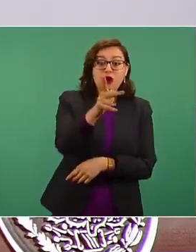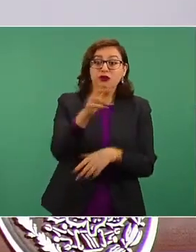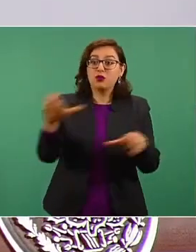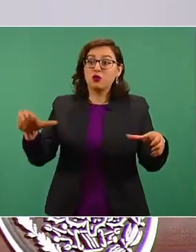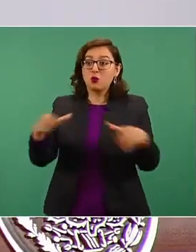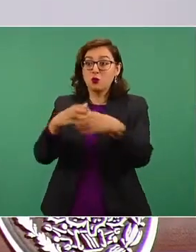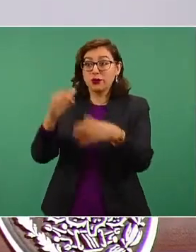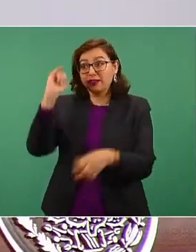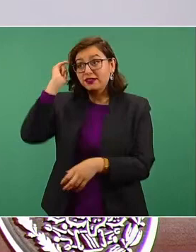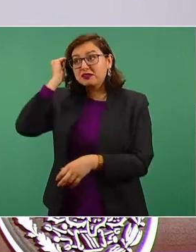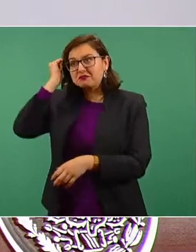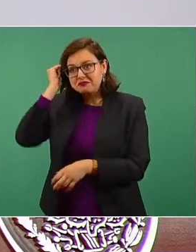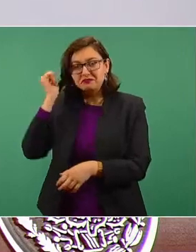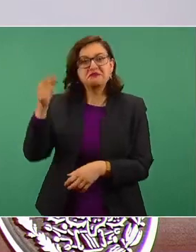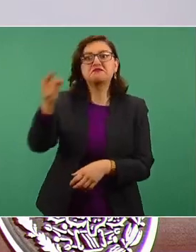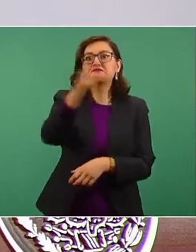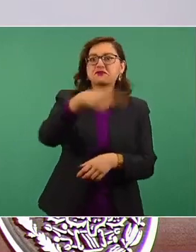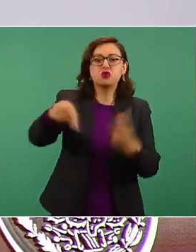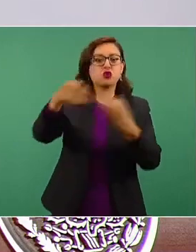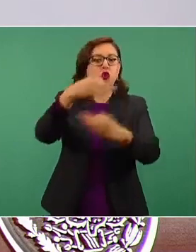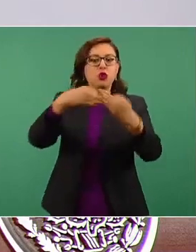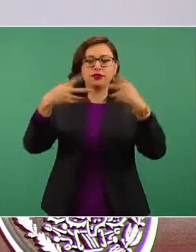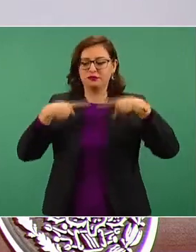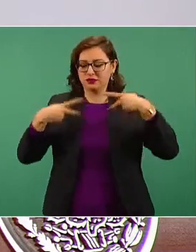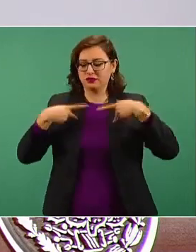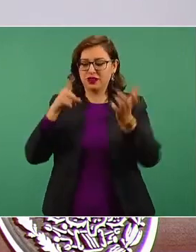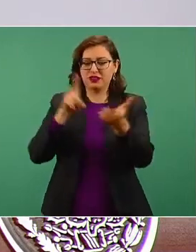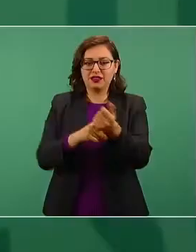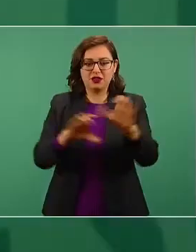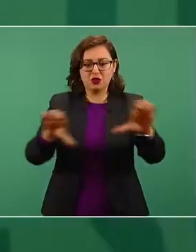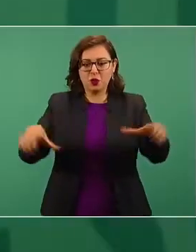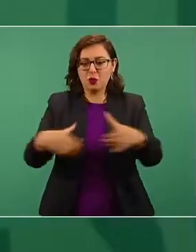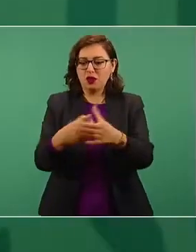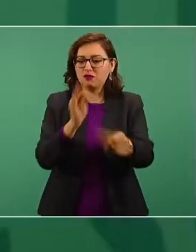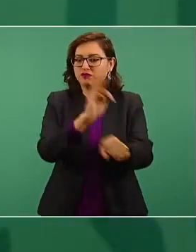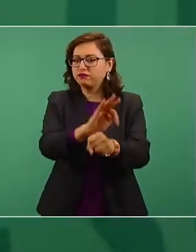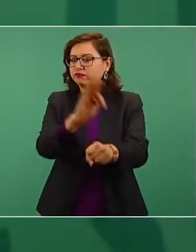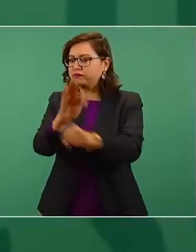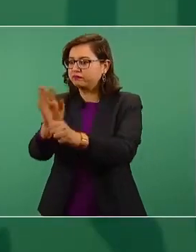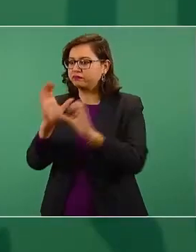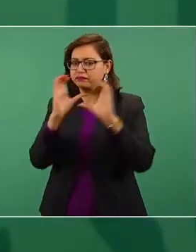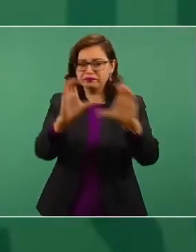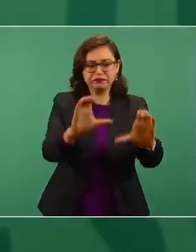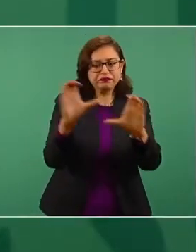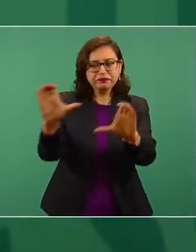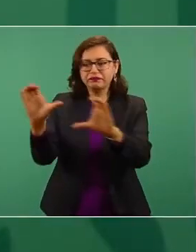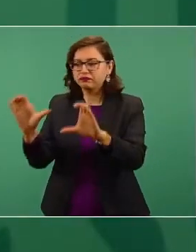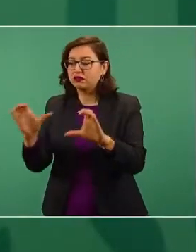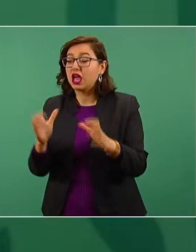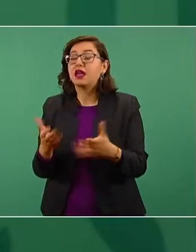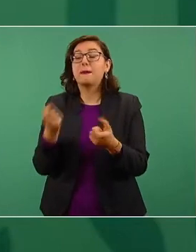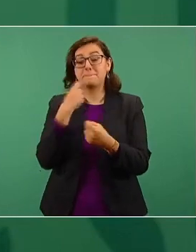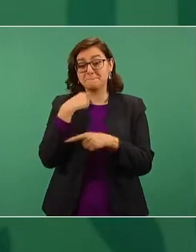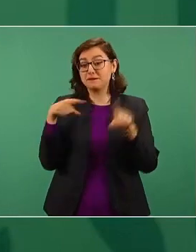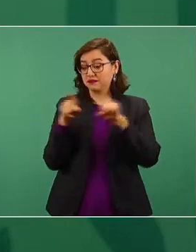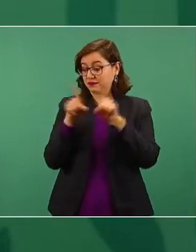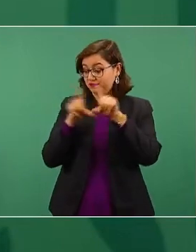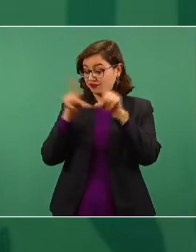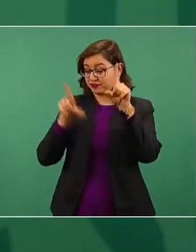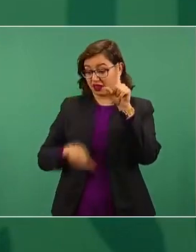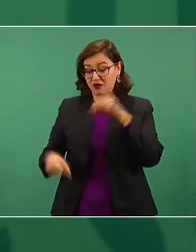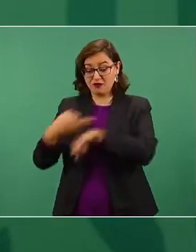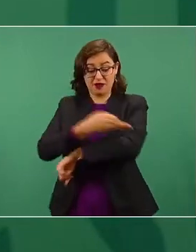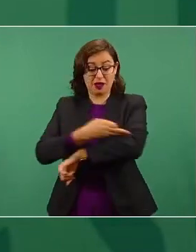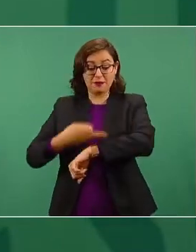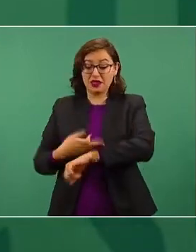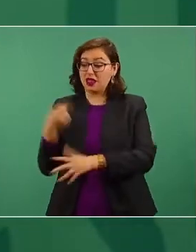así queremos que los cuidados de las familias al interior de los hogares sean distribuidos. Porque